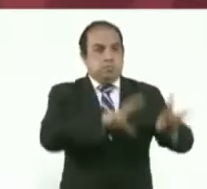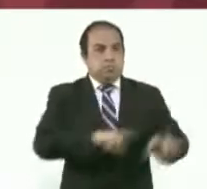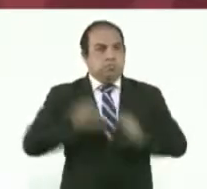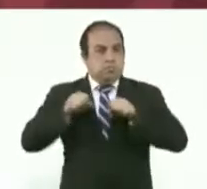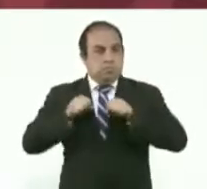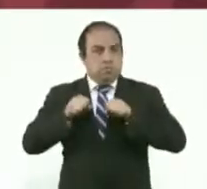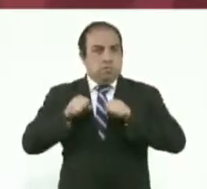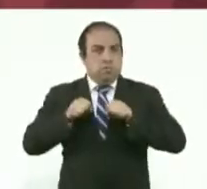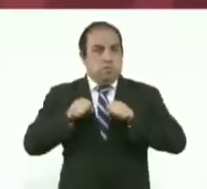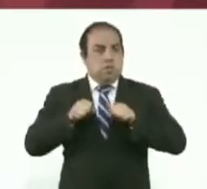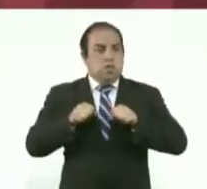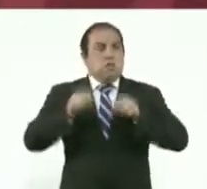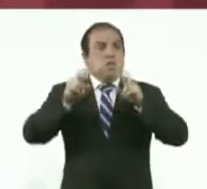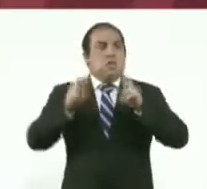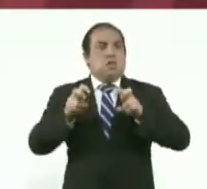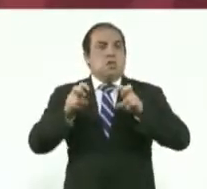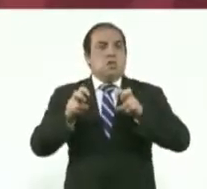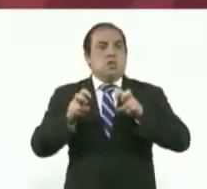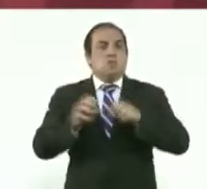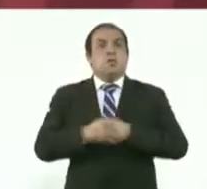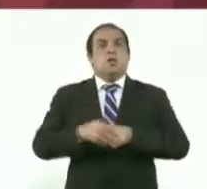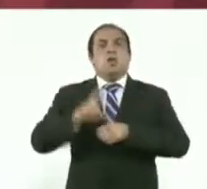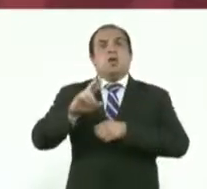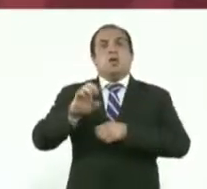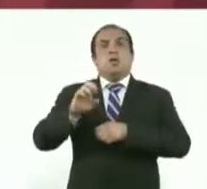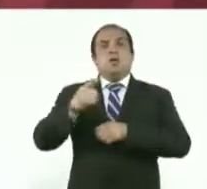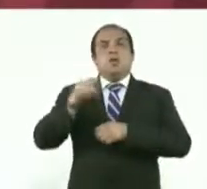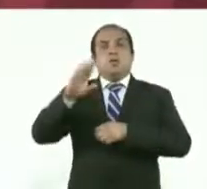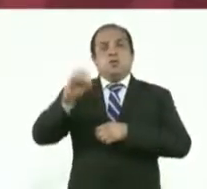detención relacionada con el registro civil,